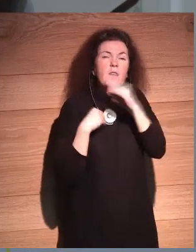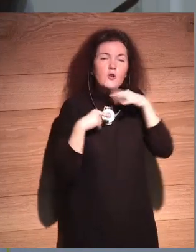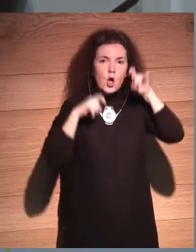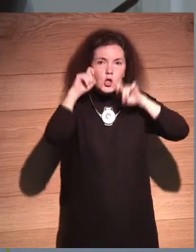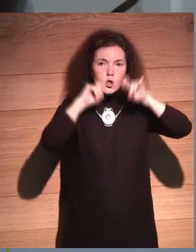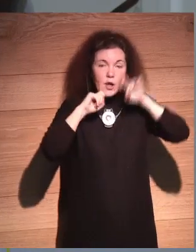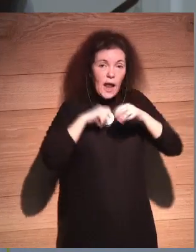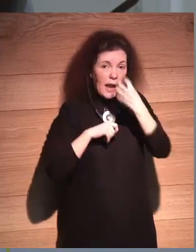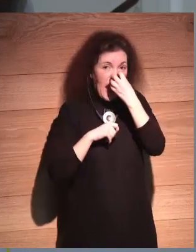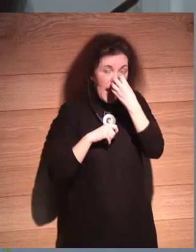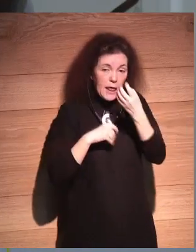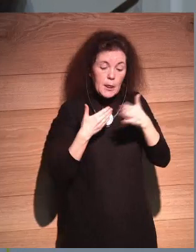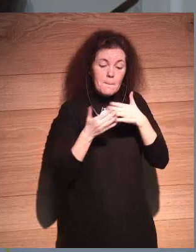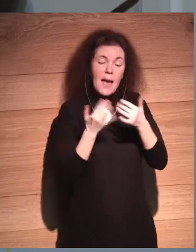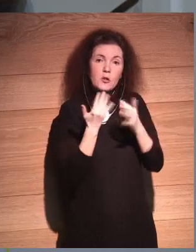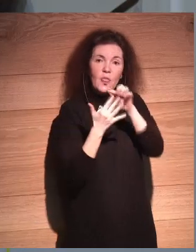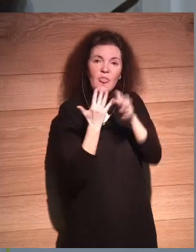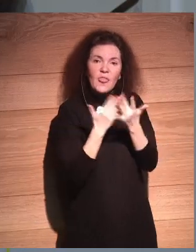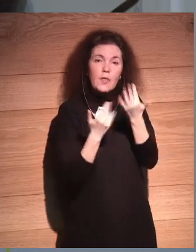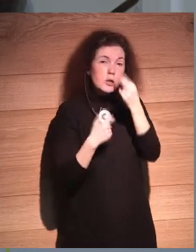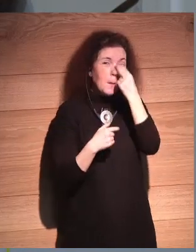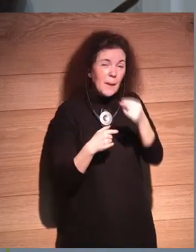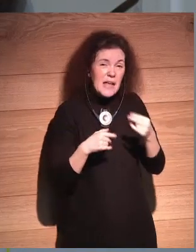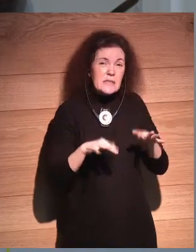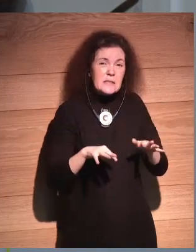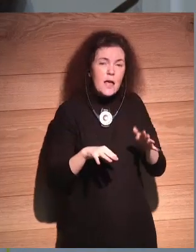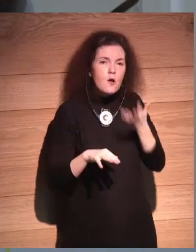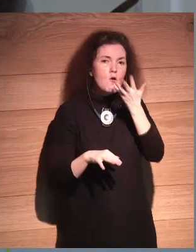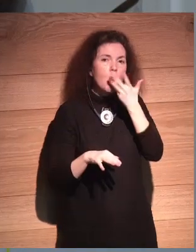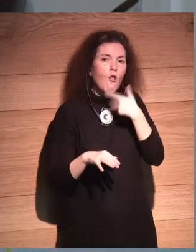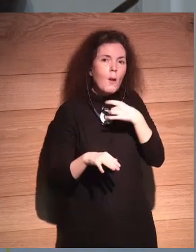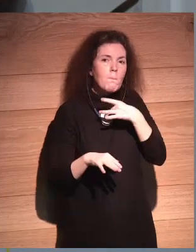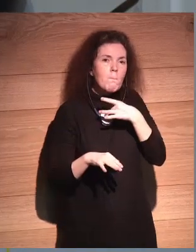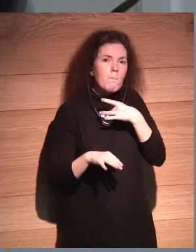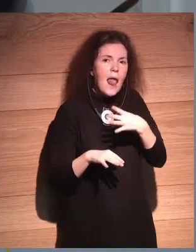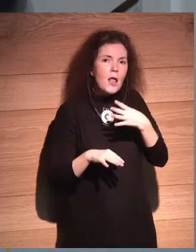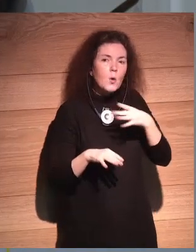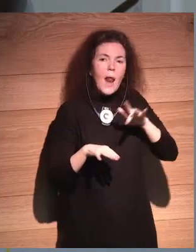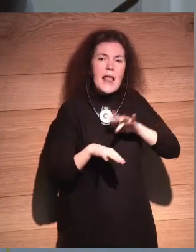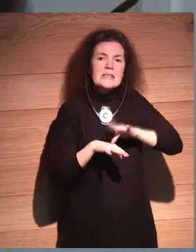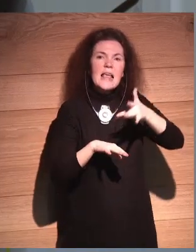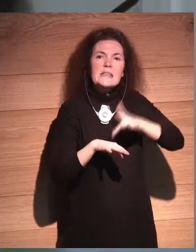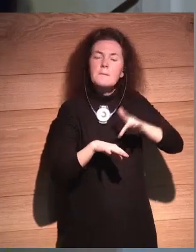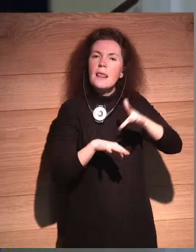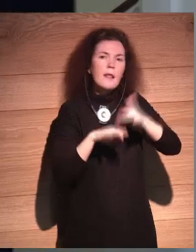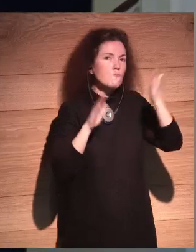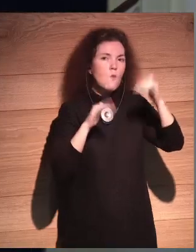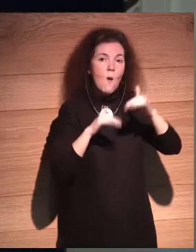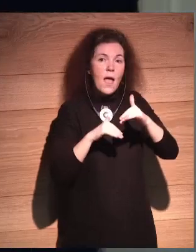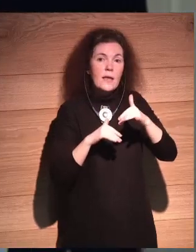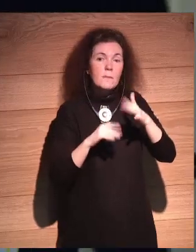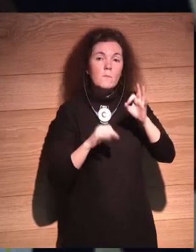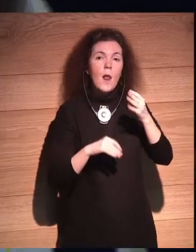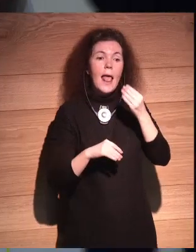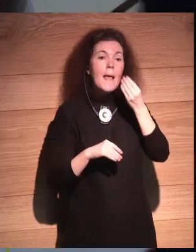La nariz, los dedos de las manos y de los pies se iban poniendo blancos y perdían toda sensibilidad. Cuando se congelan